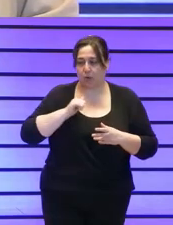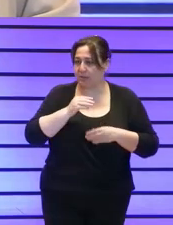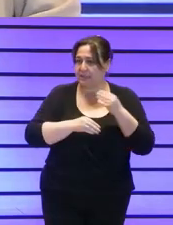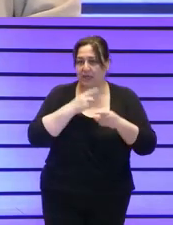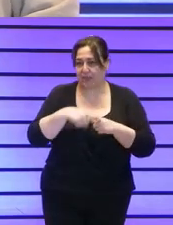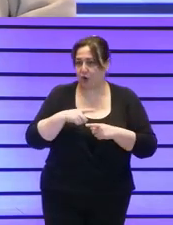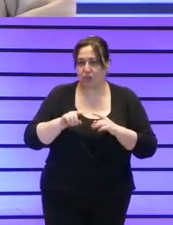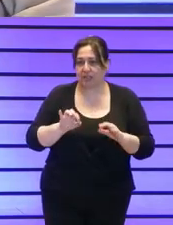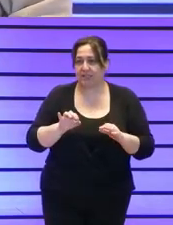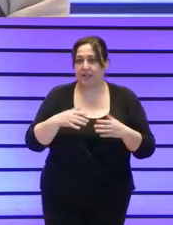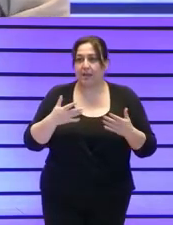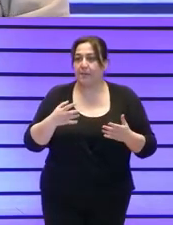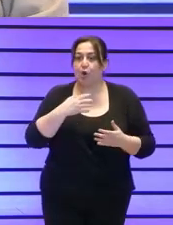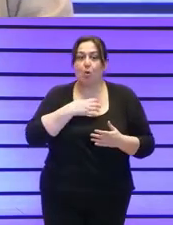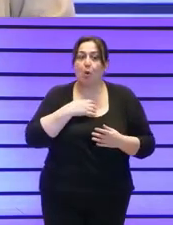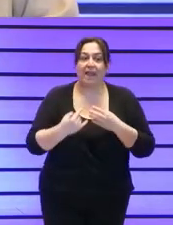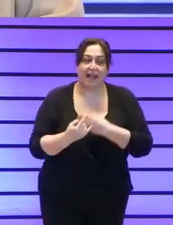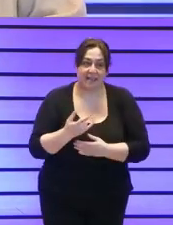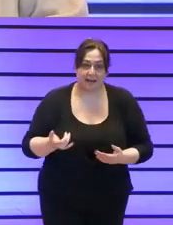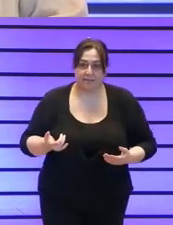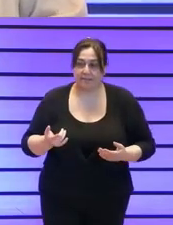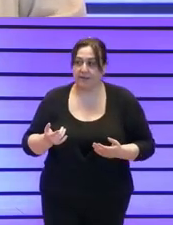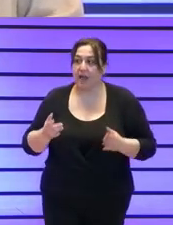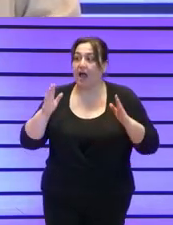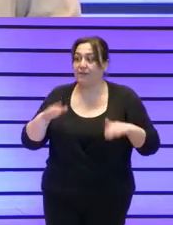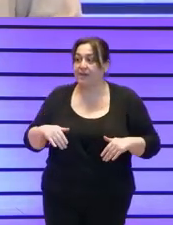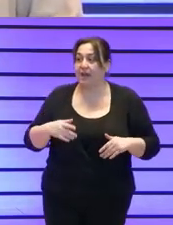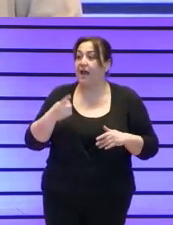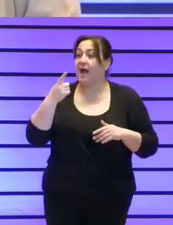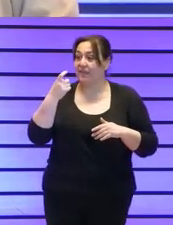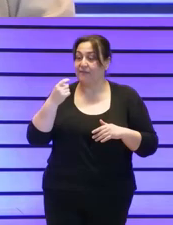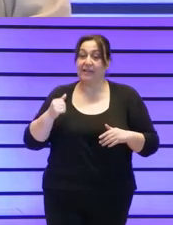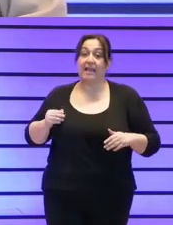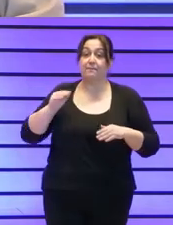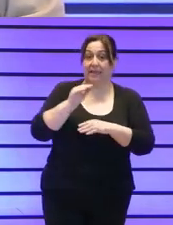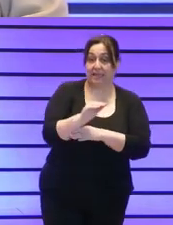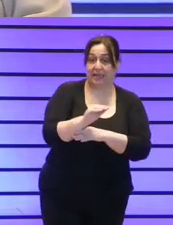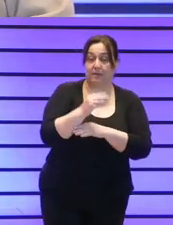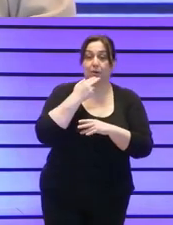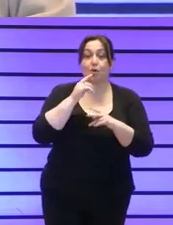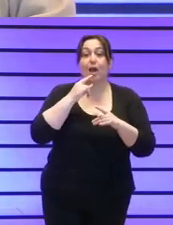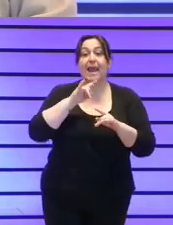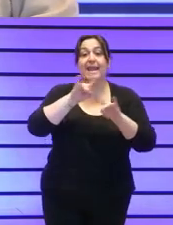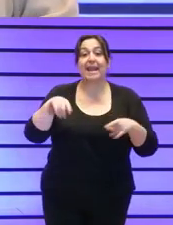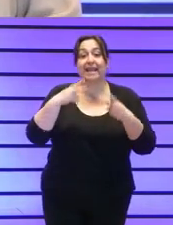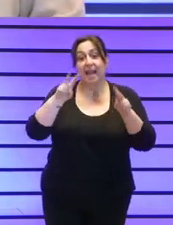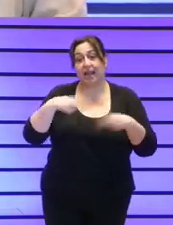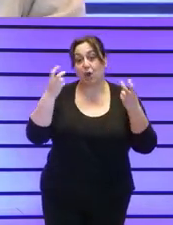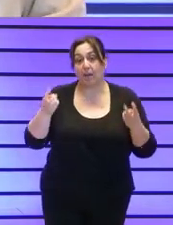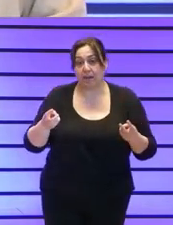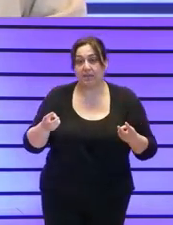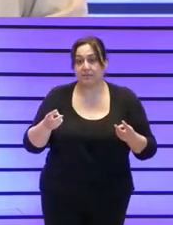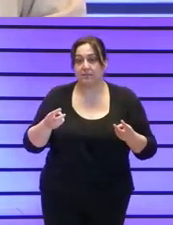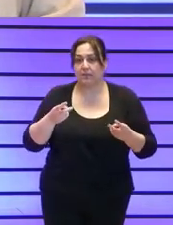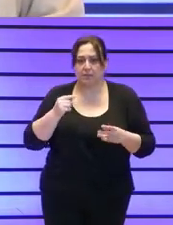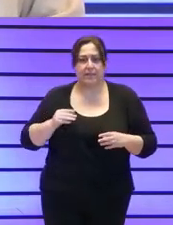Pero no podemos llevarnos a engaño. Es decir, invertir, por ejemplo, en energías renovables cuesta un dinero. También es verdad que